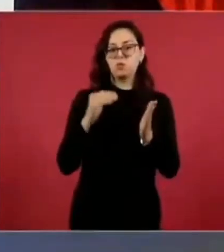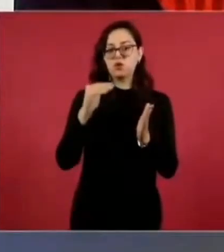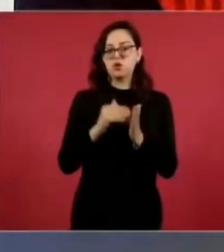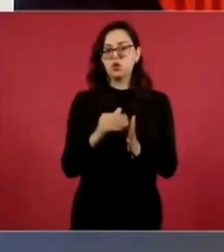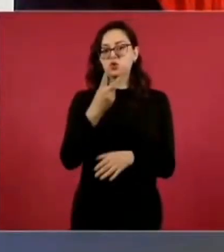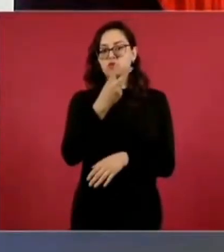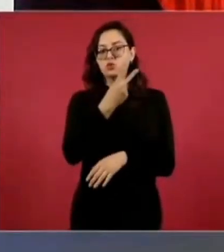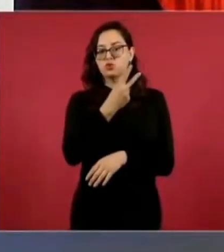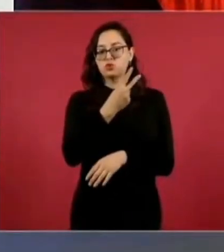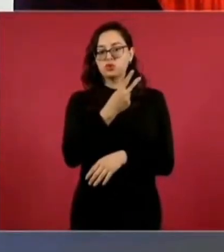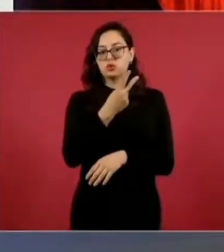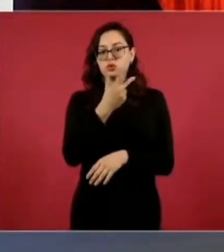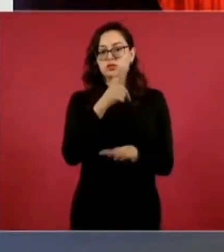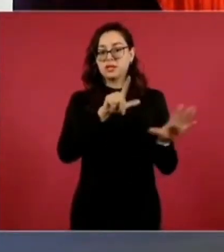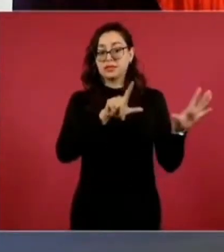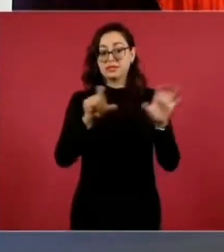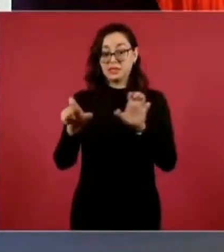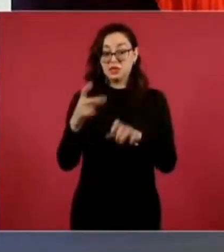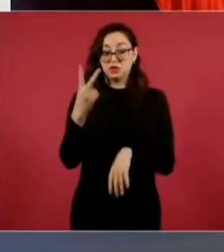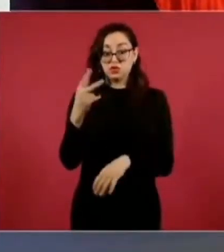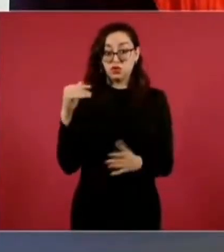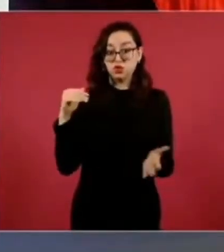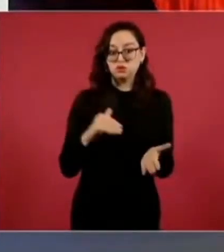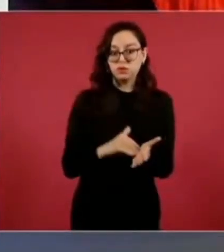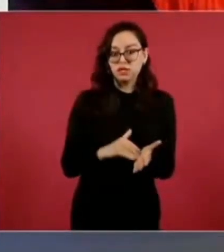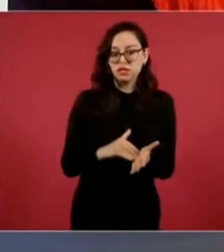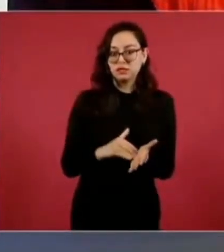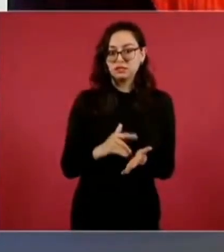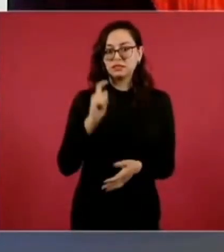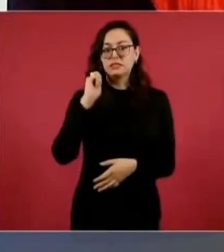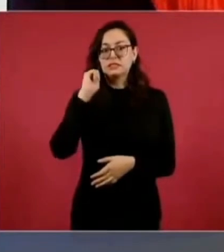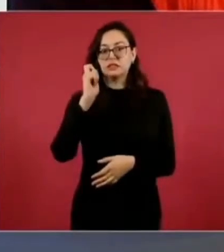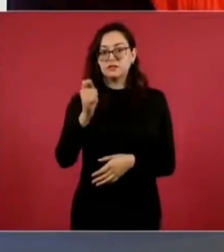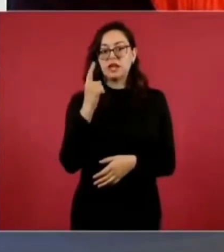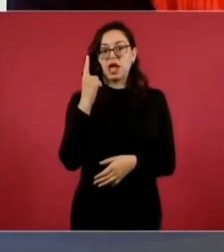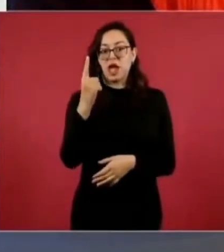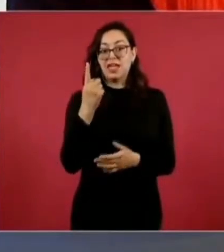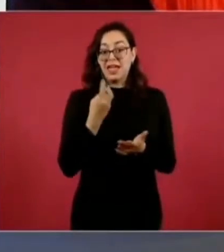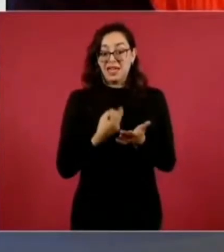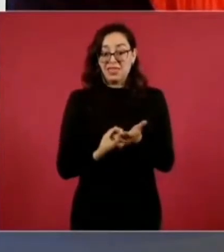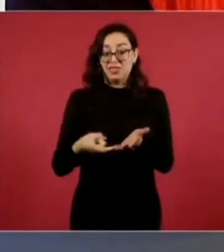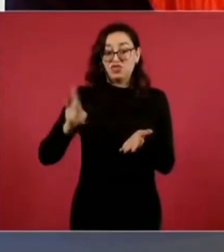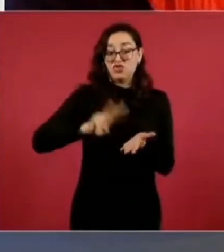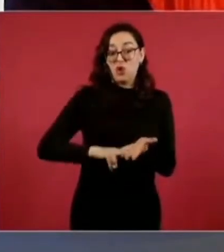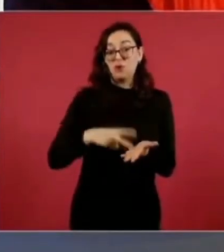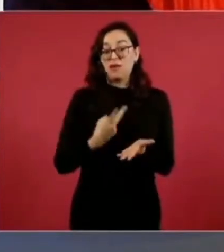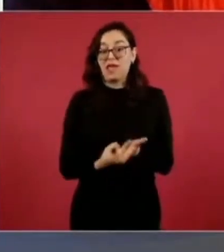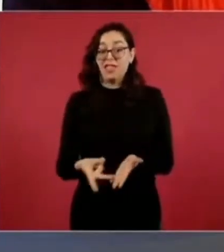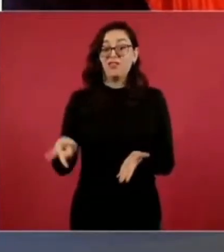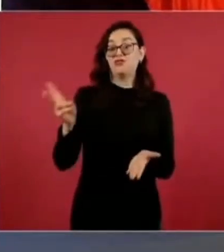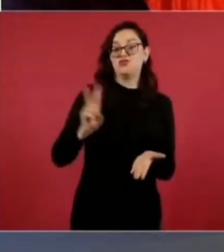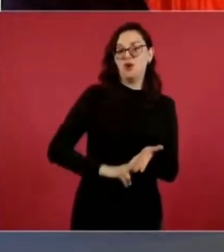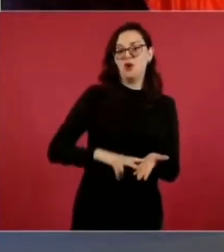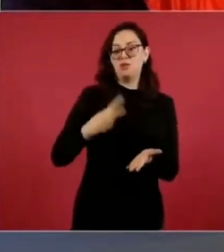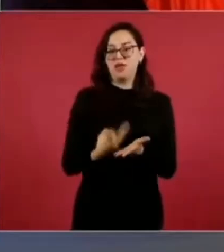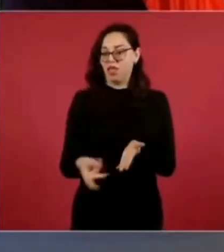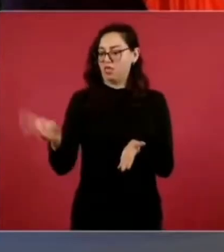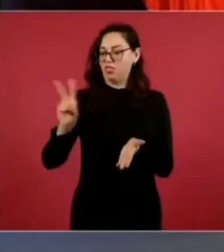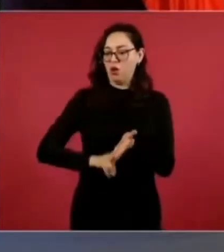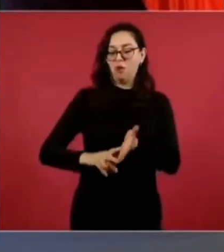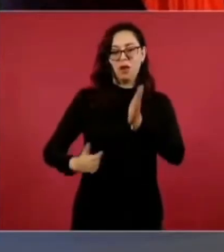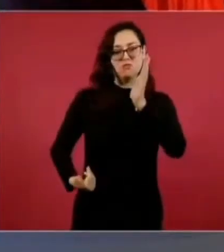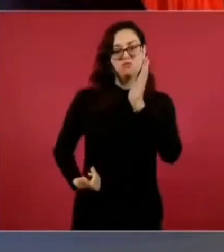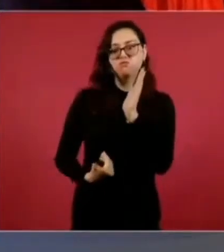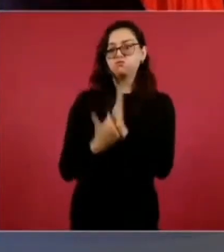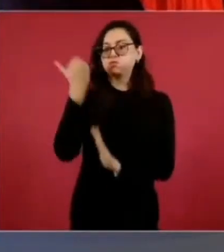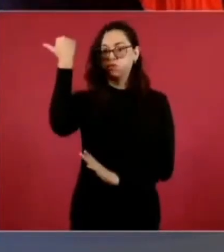veces lo que recibimos. ¿A qué se debe este incremento entre 1.2 y 1.7? A